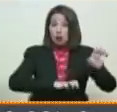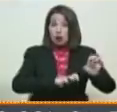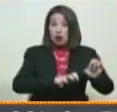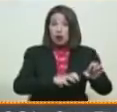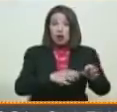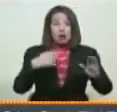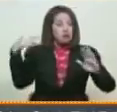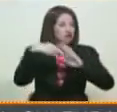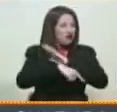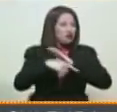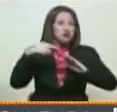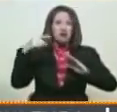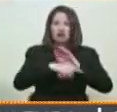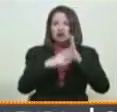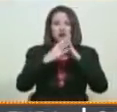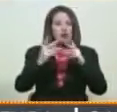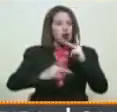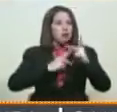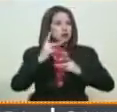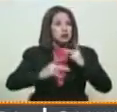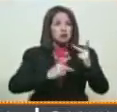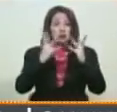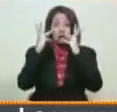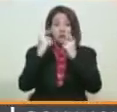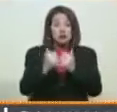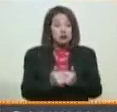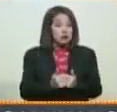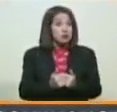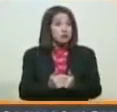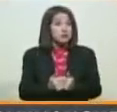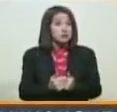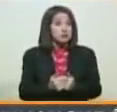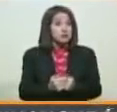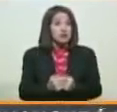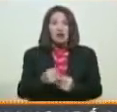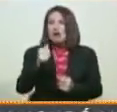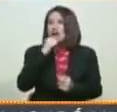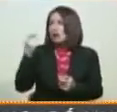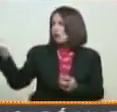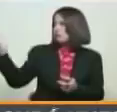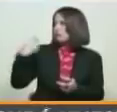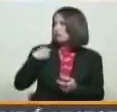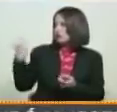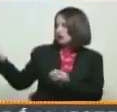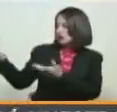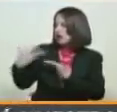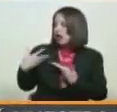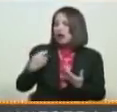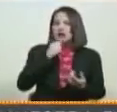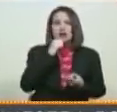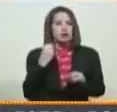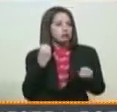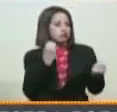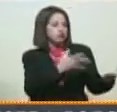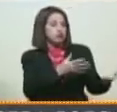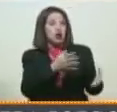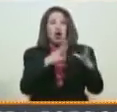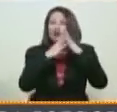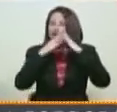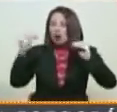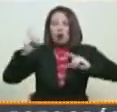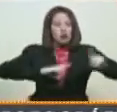revisar a fondo todos los procedimientos administrativos, los proveedores, los productores